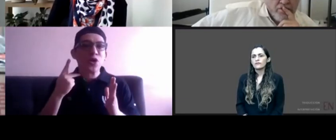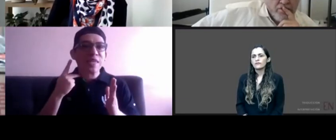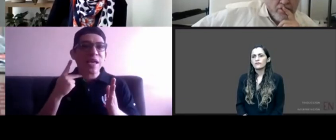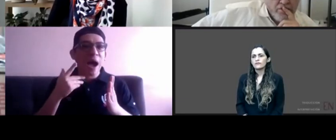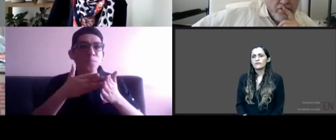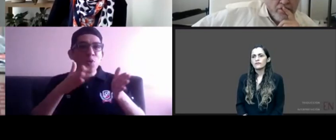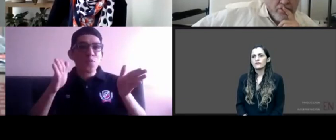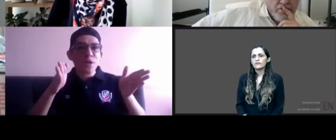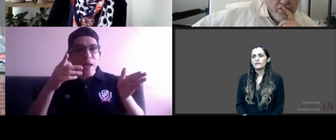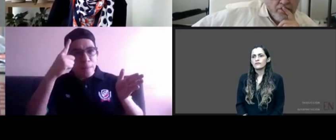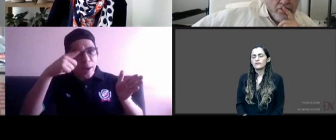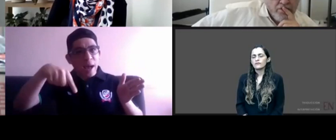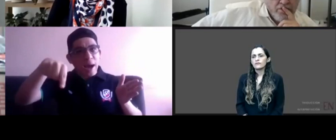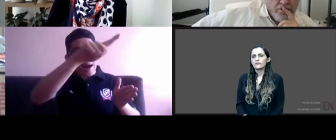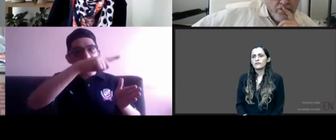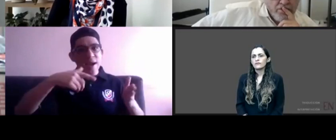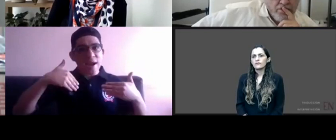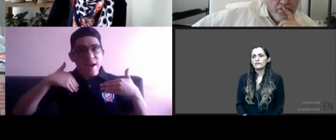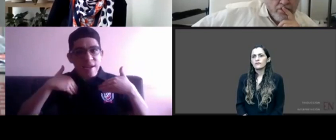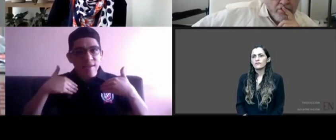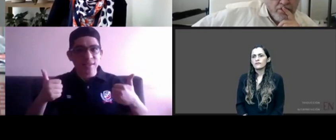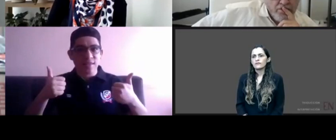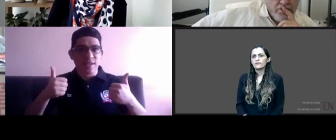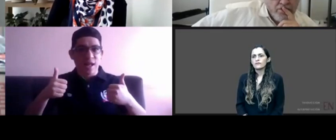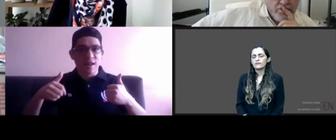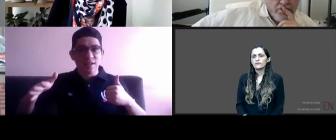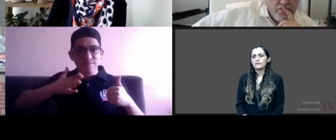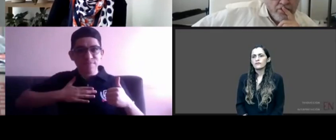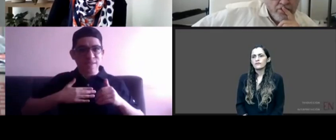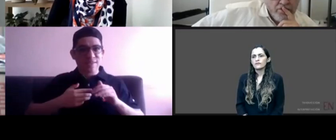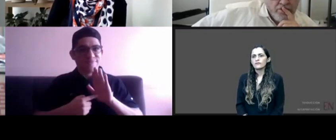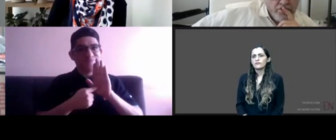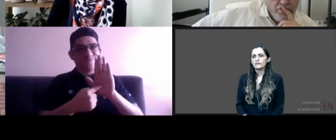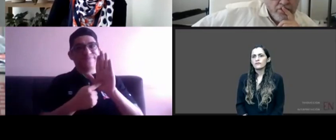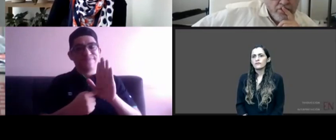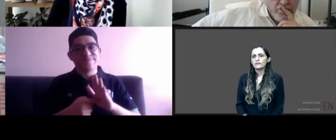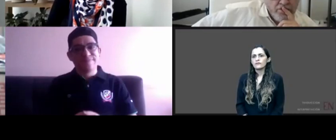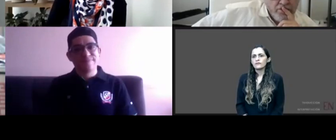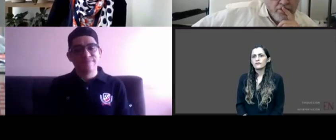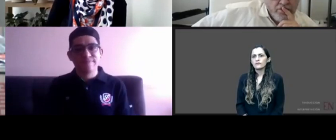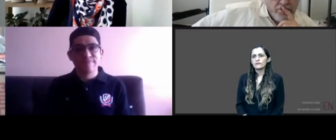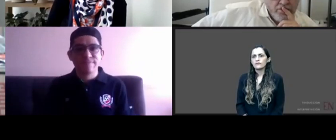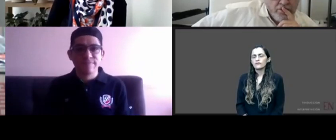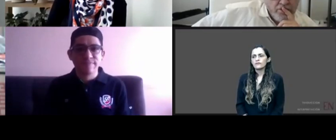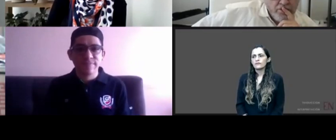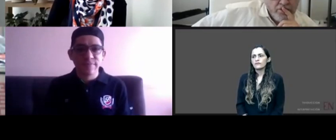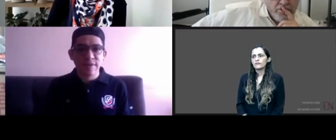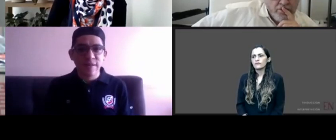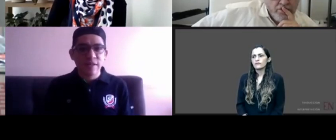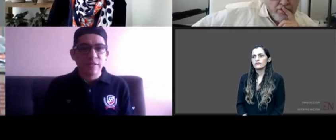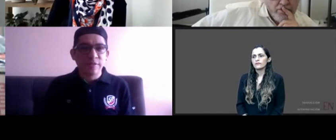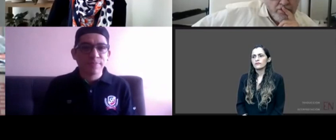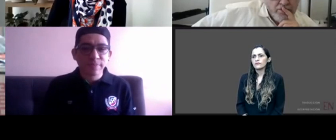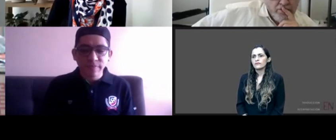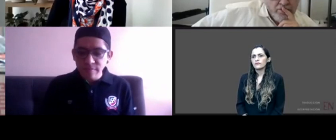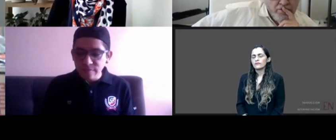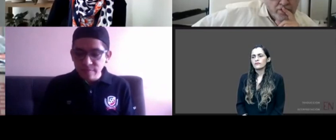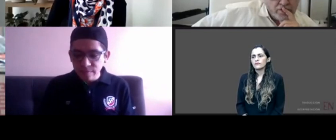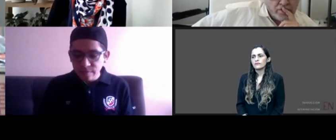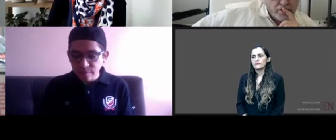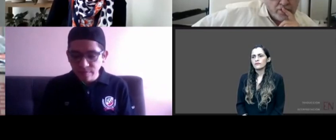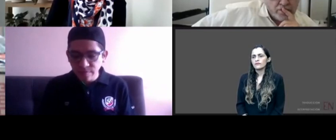hacer incidencia política en el tema de acceso a los derechos, en el tema de generar